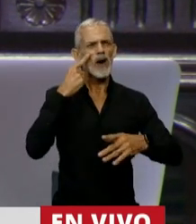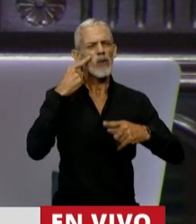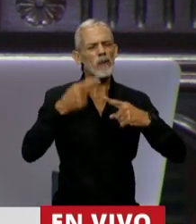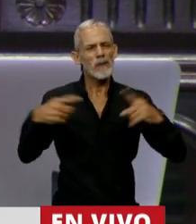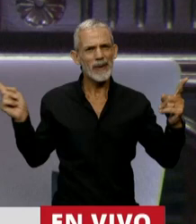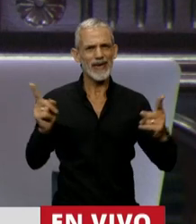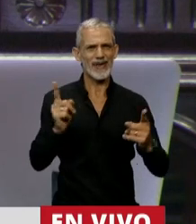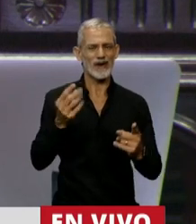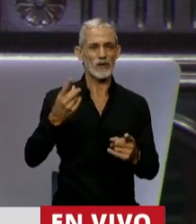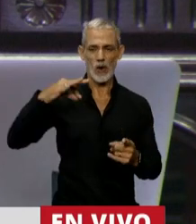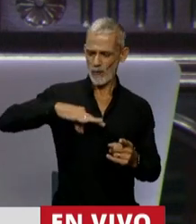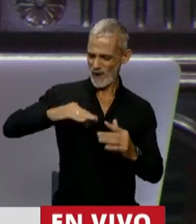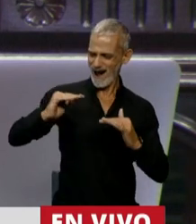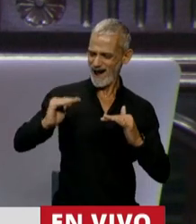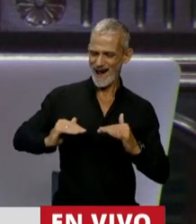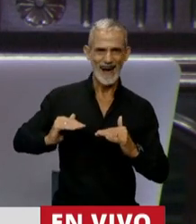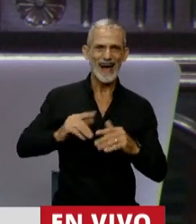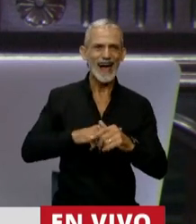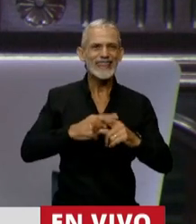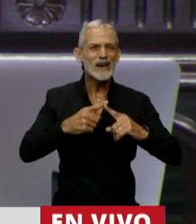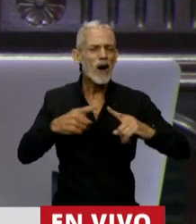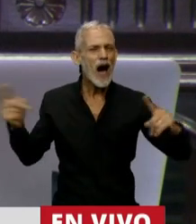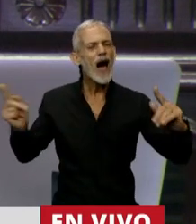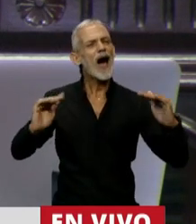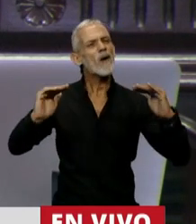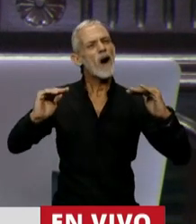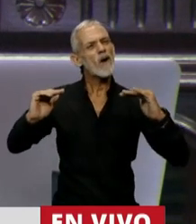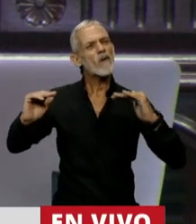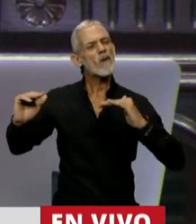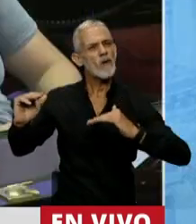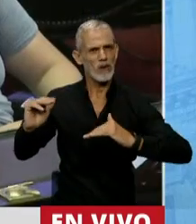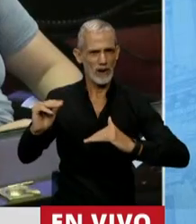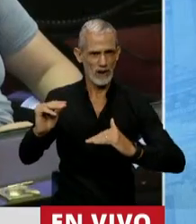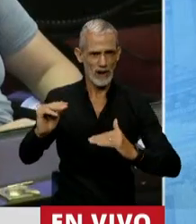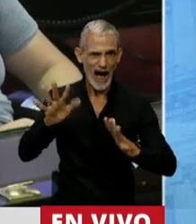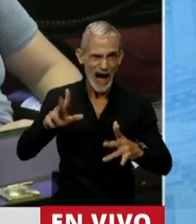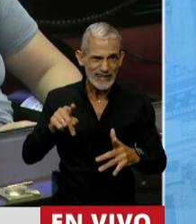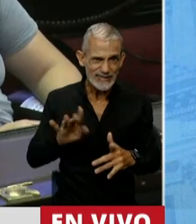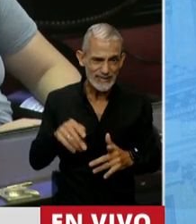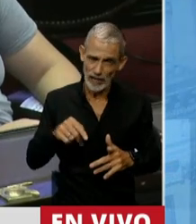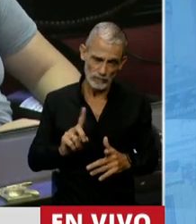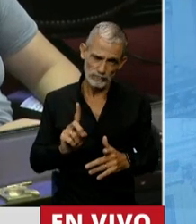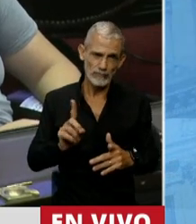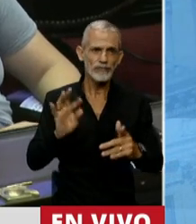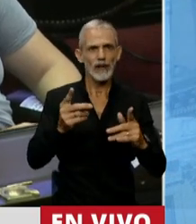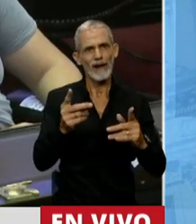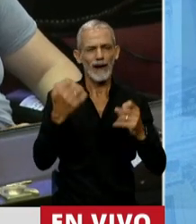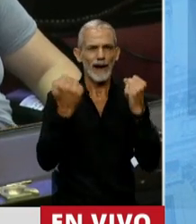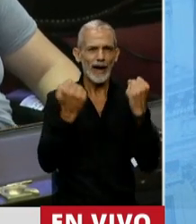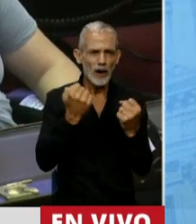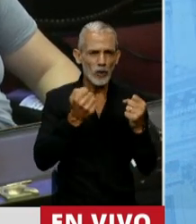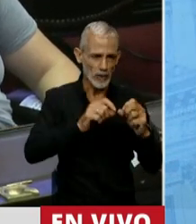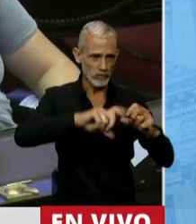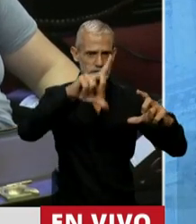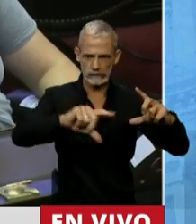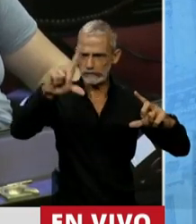su ingreso no va a caer en el tiempo y que no van a ser víctimas de la enorme volatilidad macroeconómica